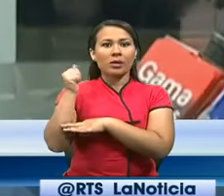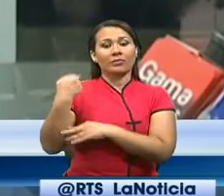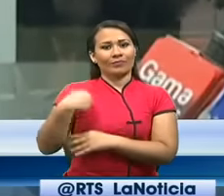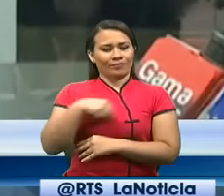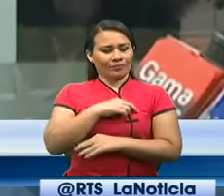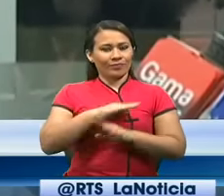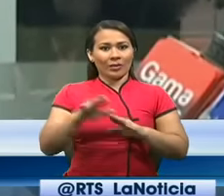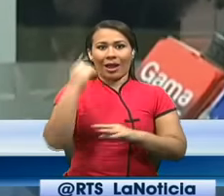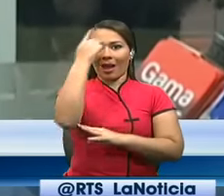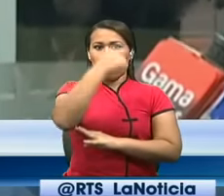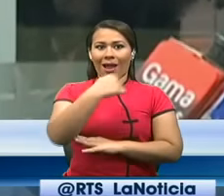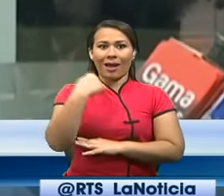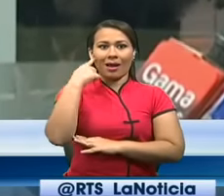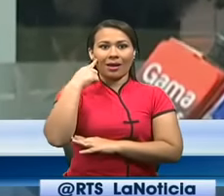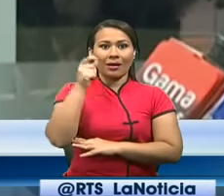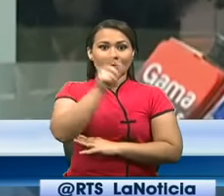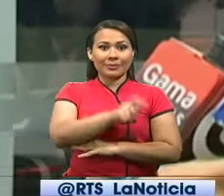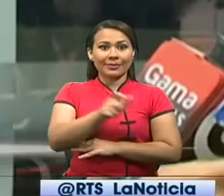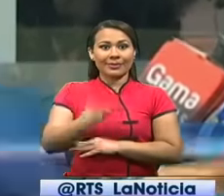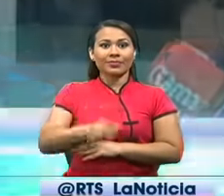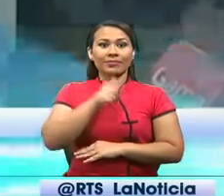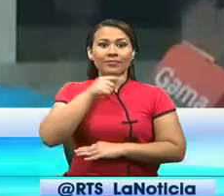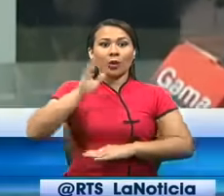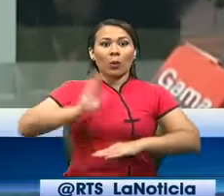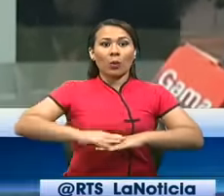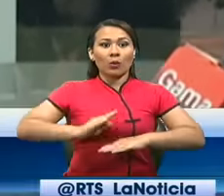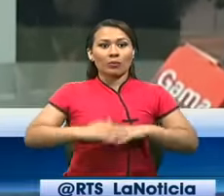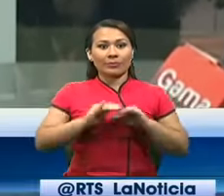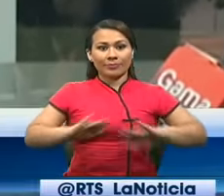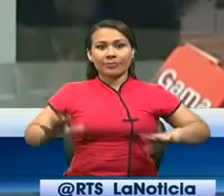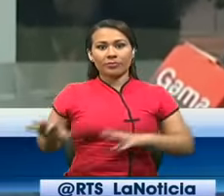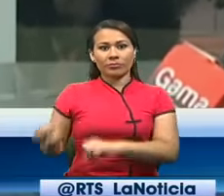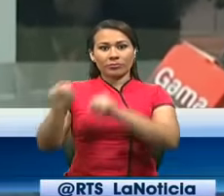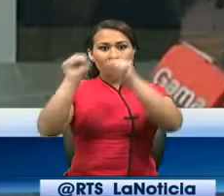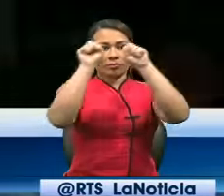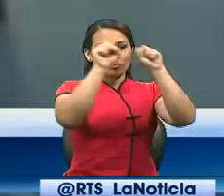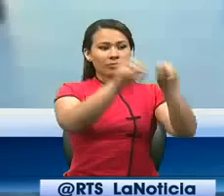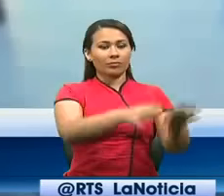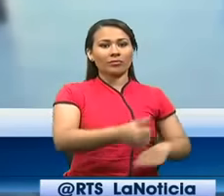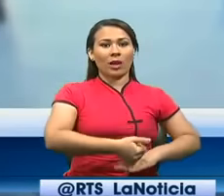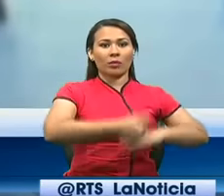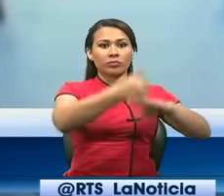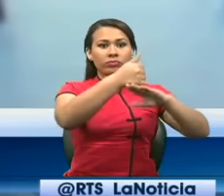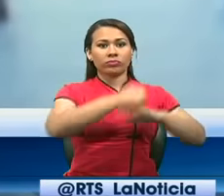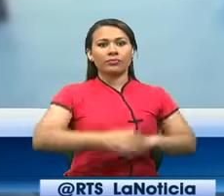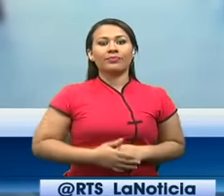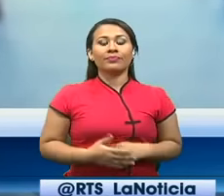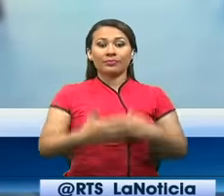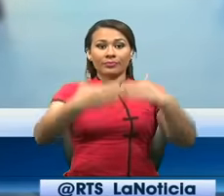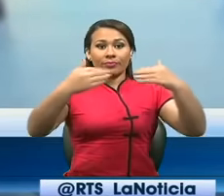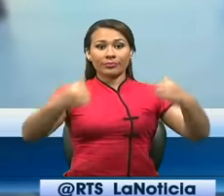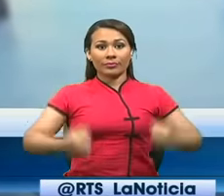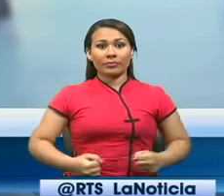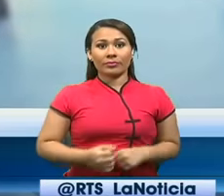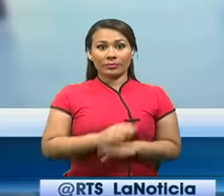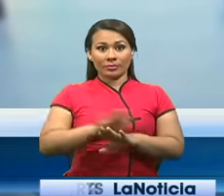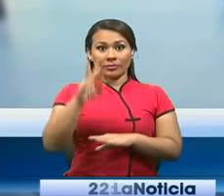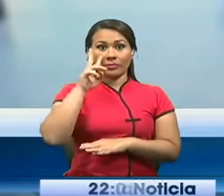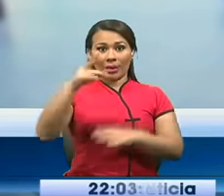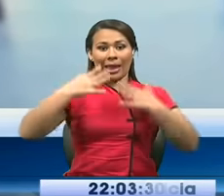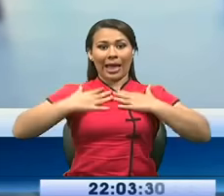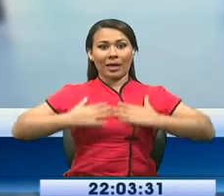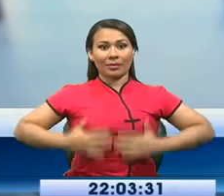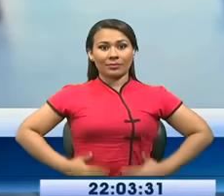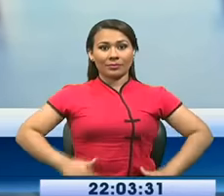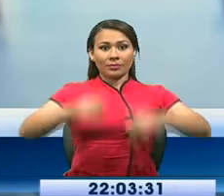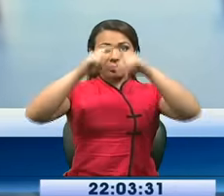problema, identificar a los responsables y hoy ponerlos a órdenes de las autoridades competentes. A uno de los supuestos sacapintas se lo ve vistiendo una camisa y